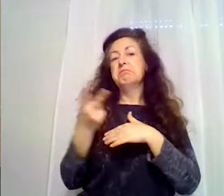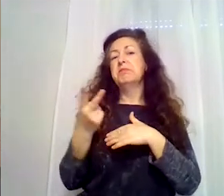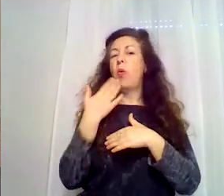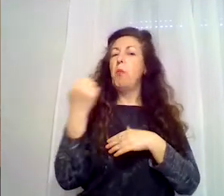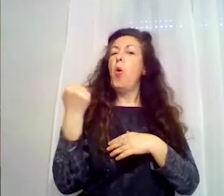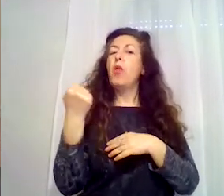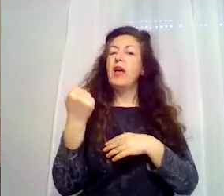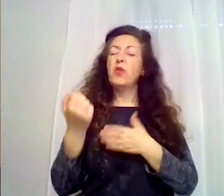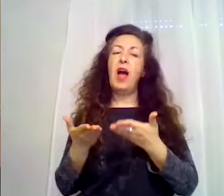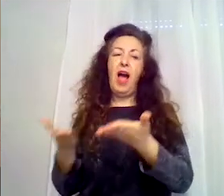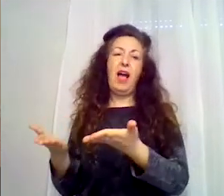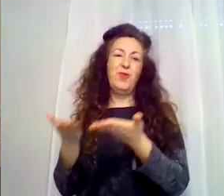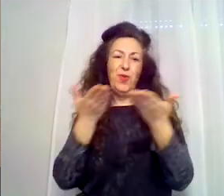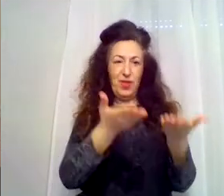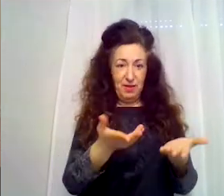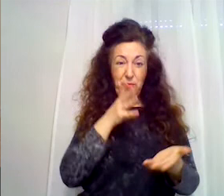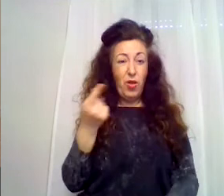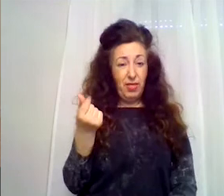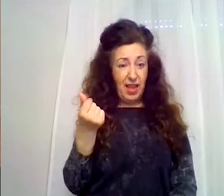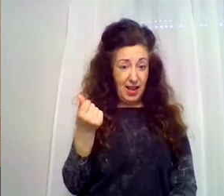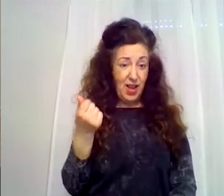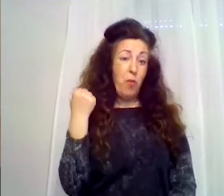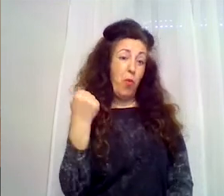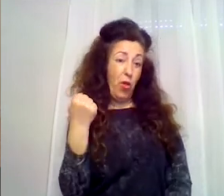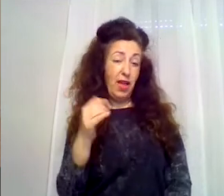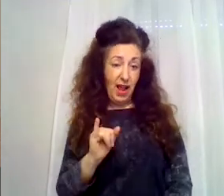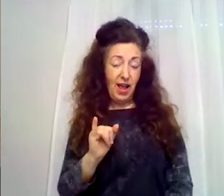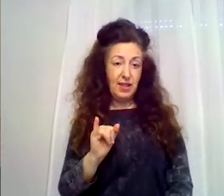siglo XVI supongo que mucho más. Pues teniendo un mentor